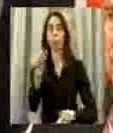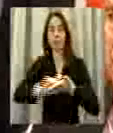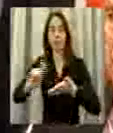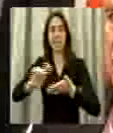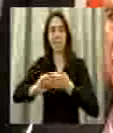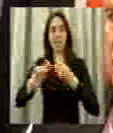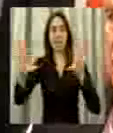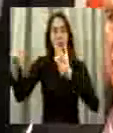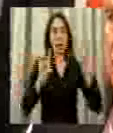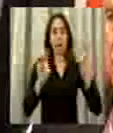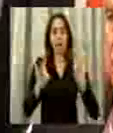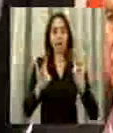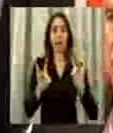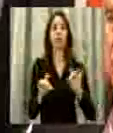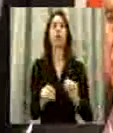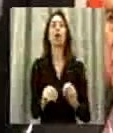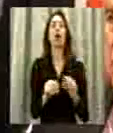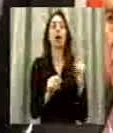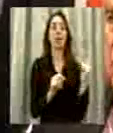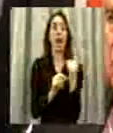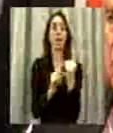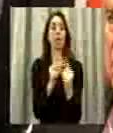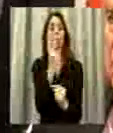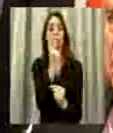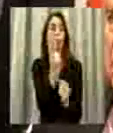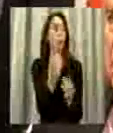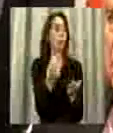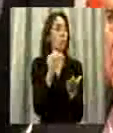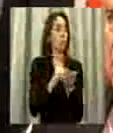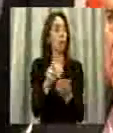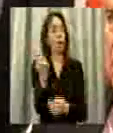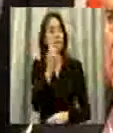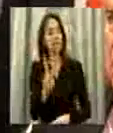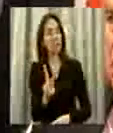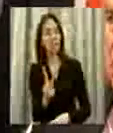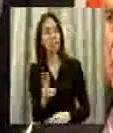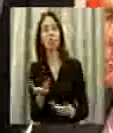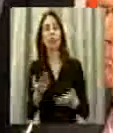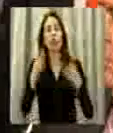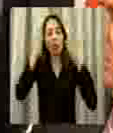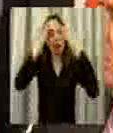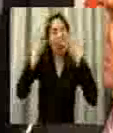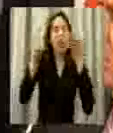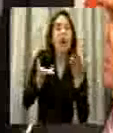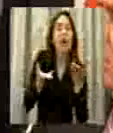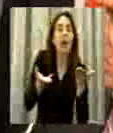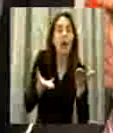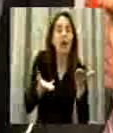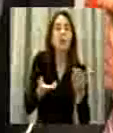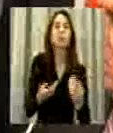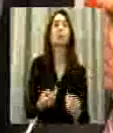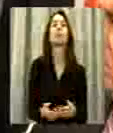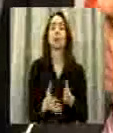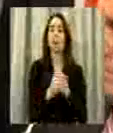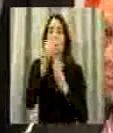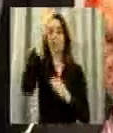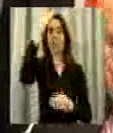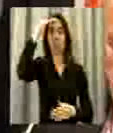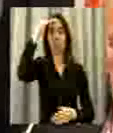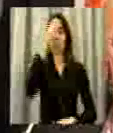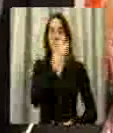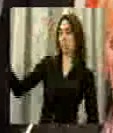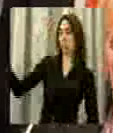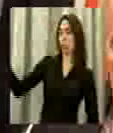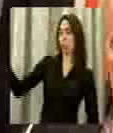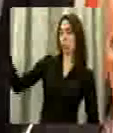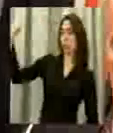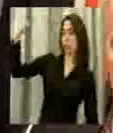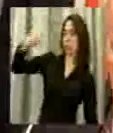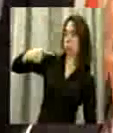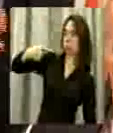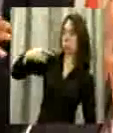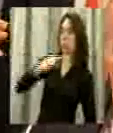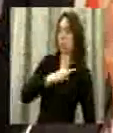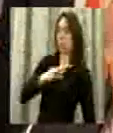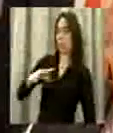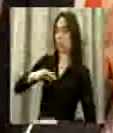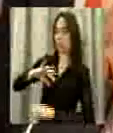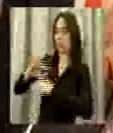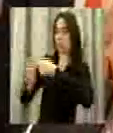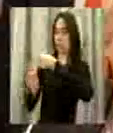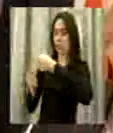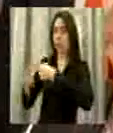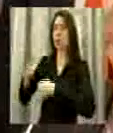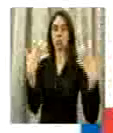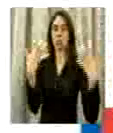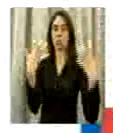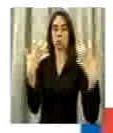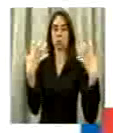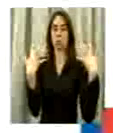dos o más servicios cada uno. ¿Y a qué nos dedicamos? Bueno, estamos liderando, el presidente nos encargó al Ministerio de Hacienda que lideráramos el proceso de